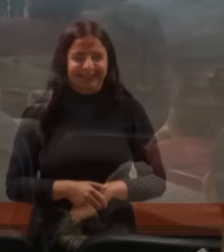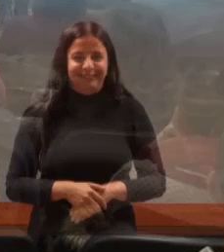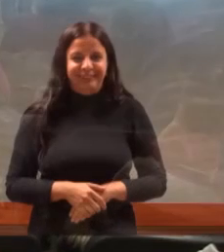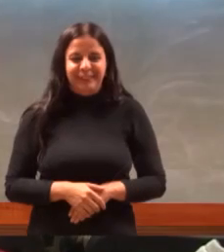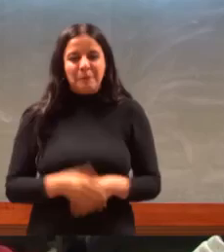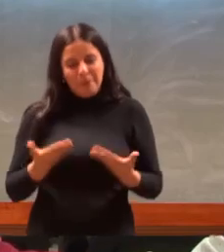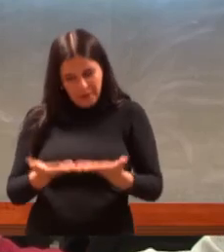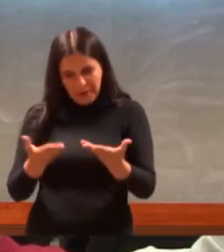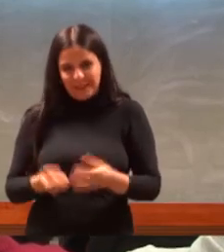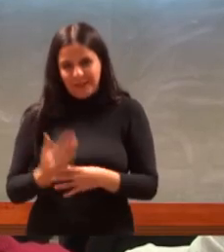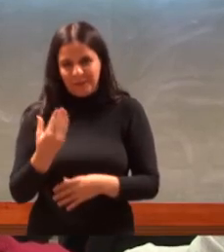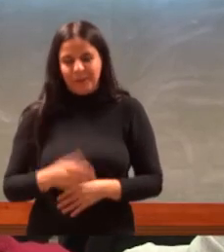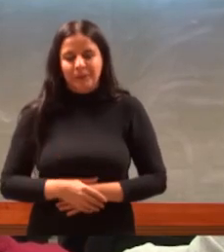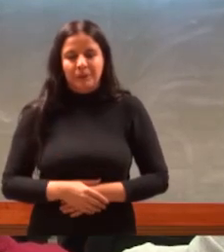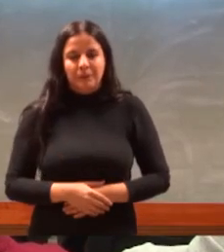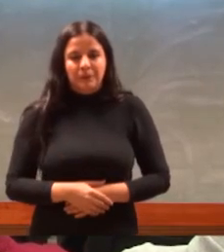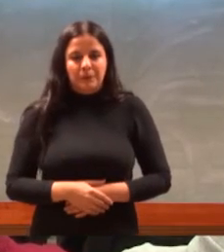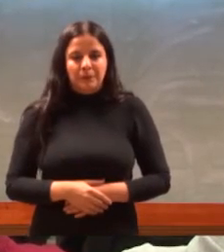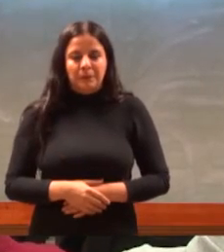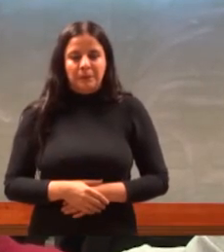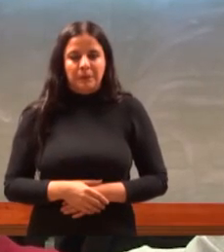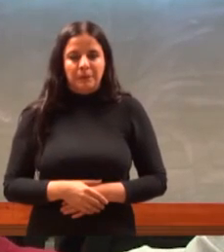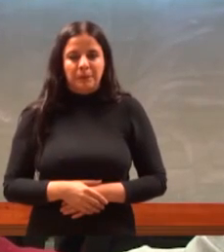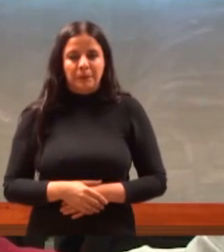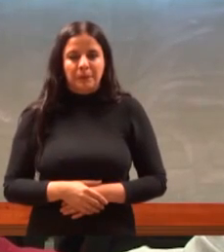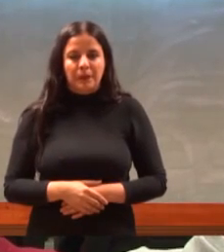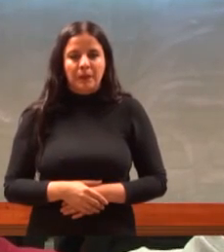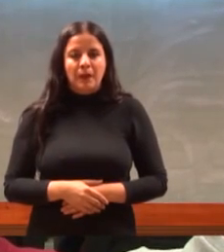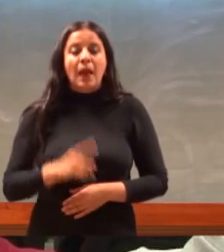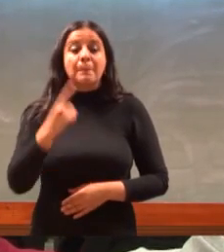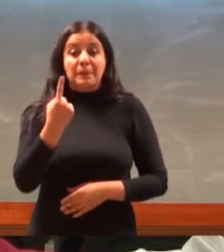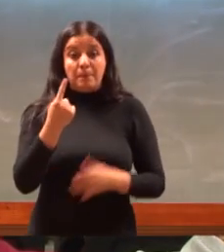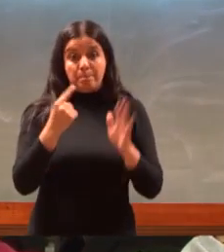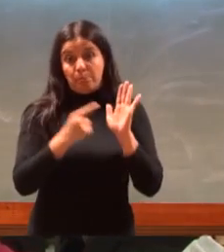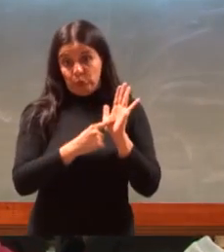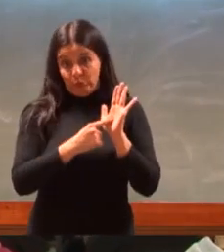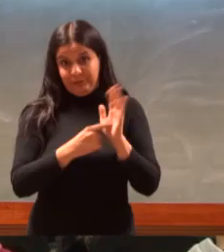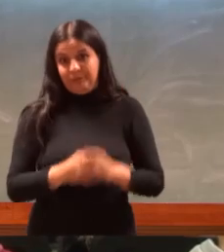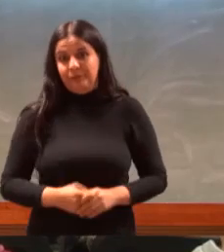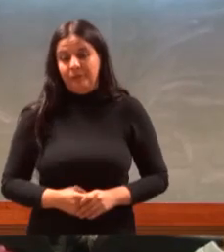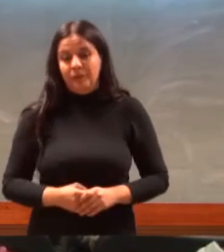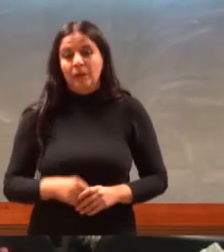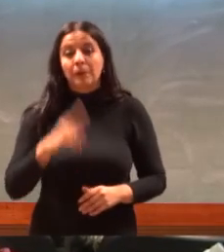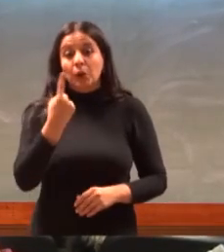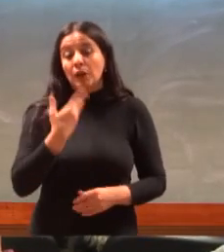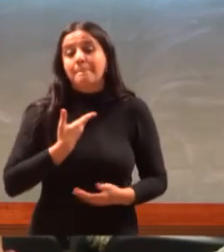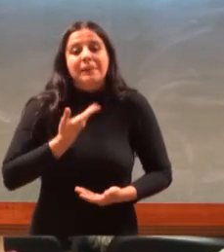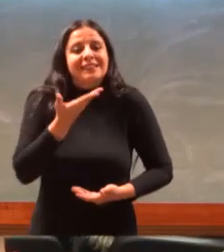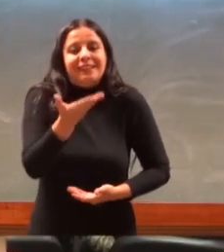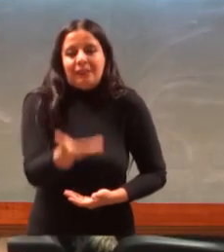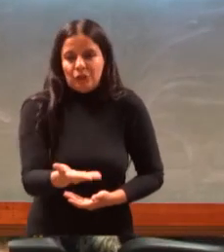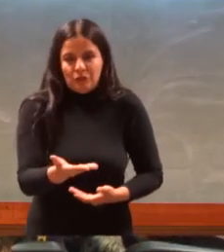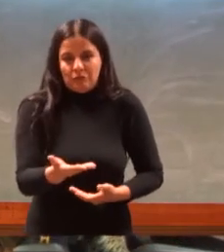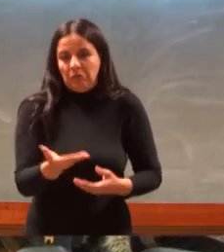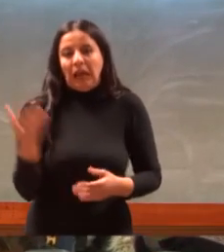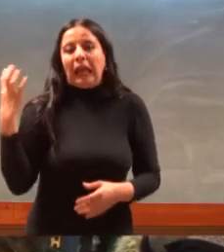vamos a comenzar Entonces el primer punto Entonces es la presentación general